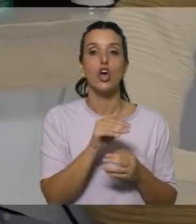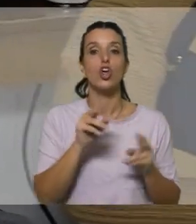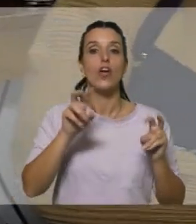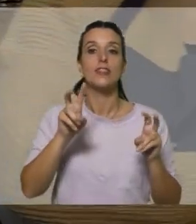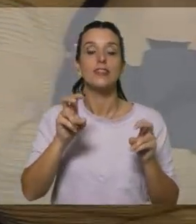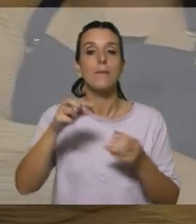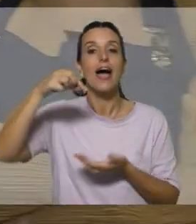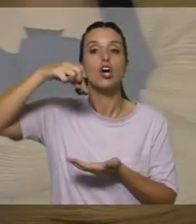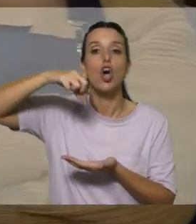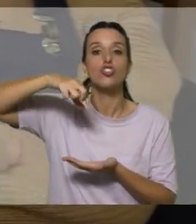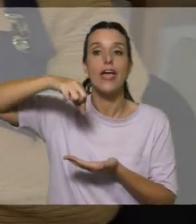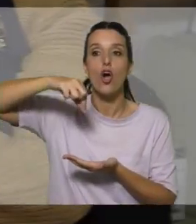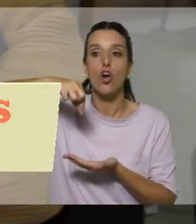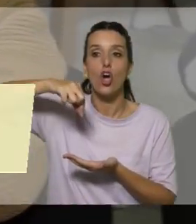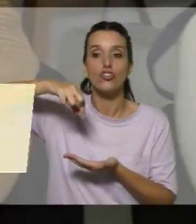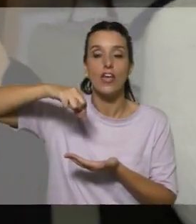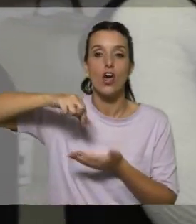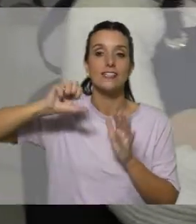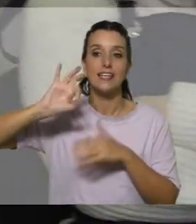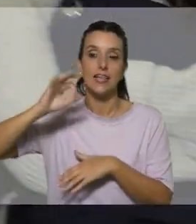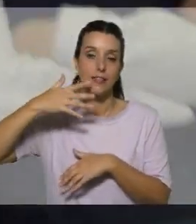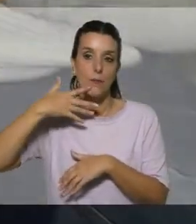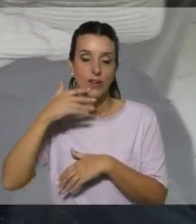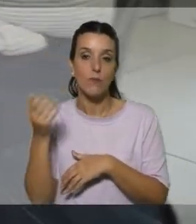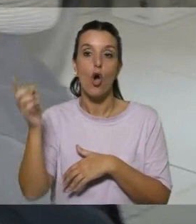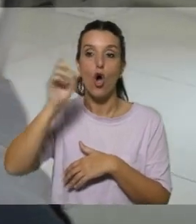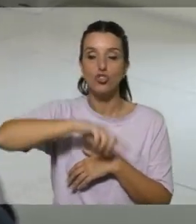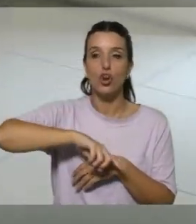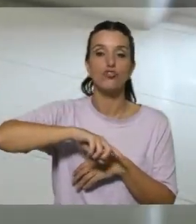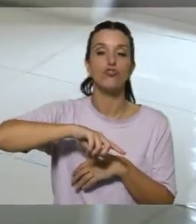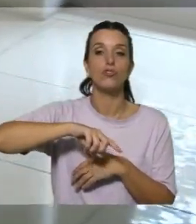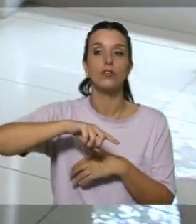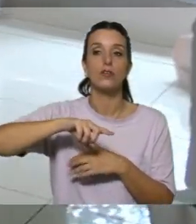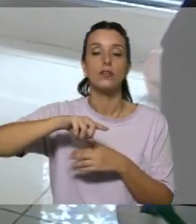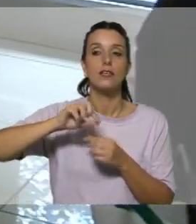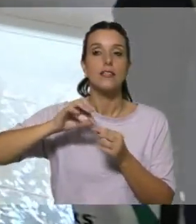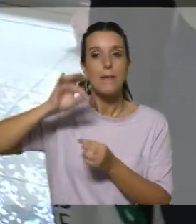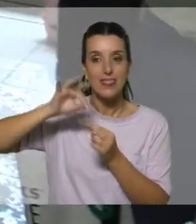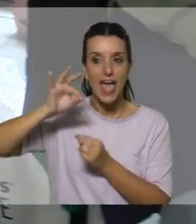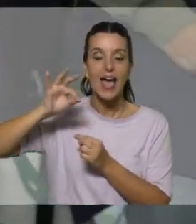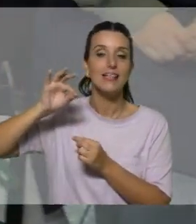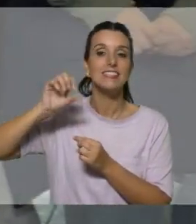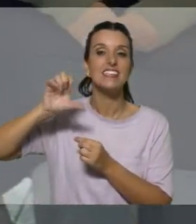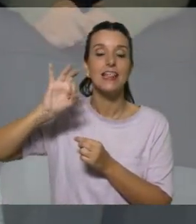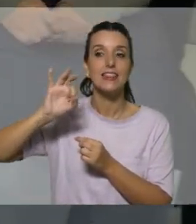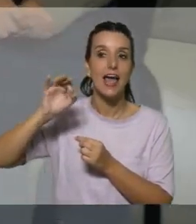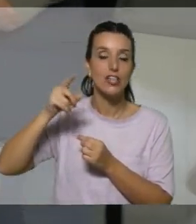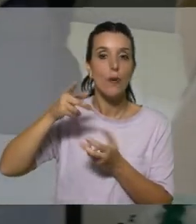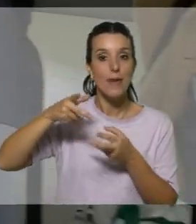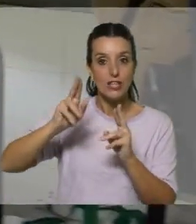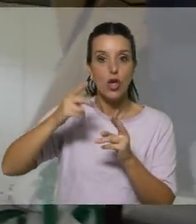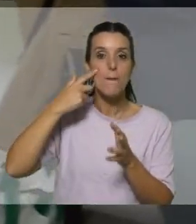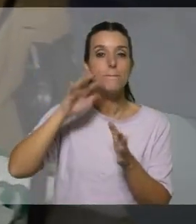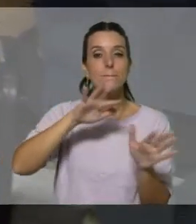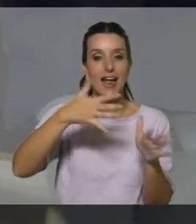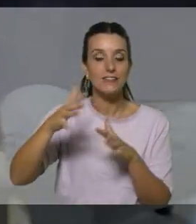sería goteo. Esto es un B60. Aquí de este lado tenemos un calita. Lo bueno de estos métodos que parecen todos